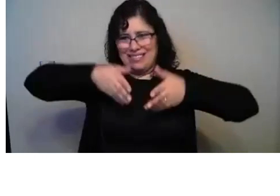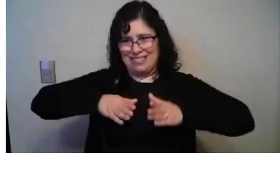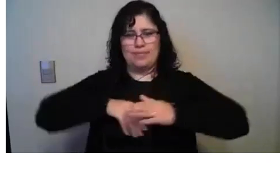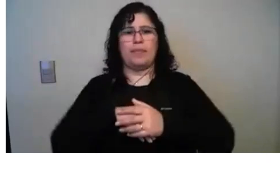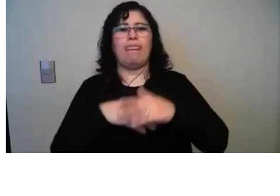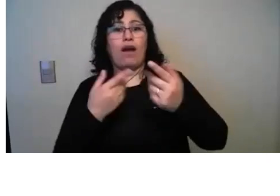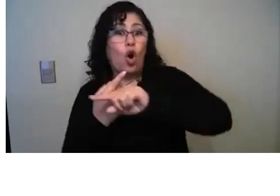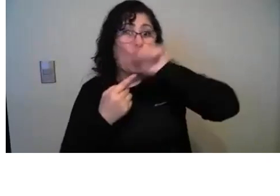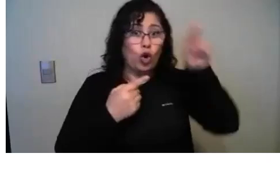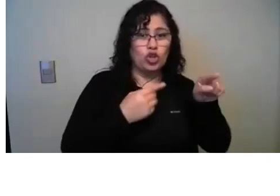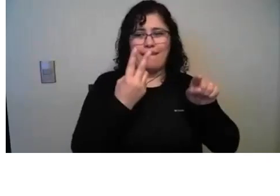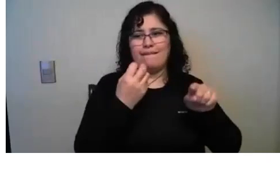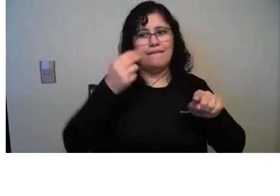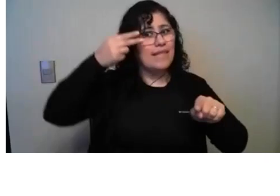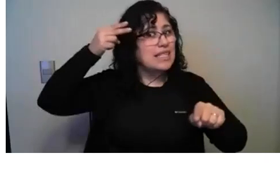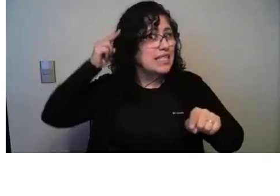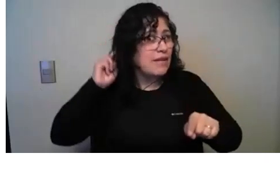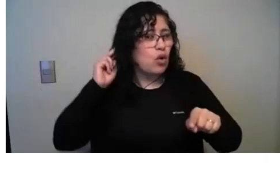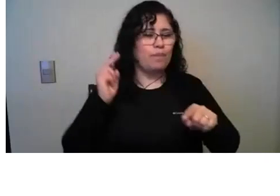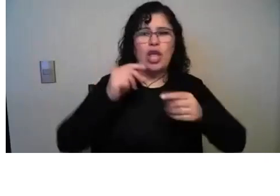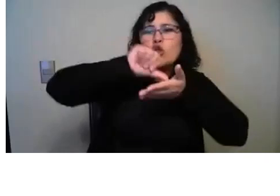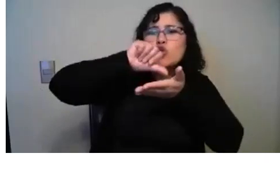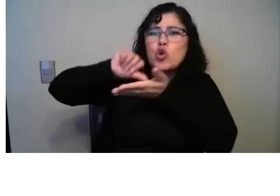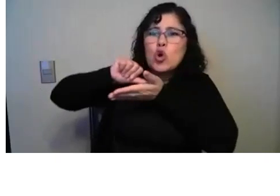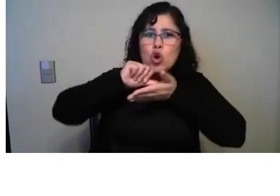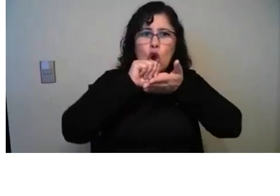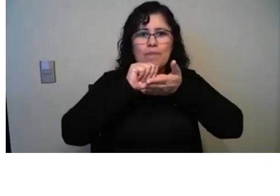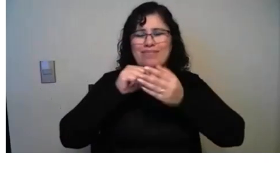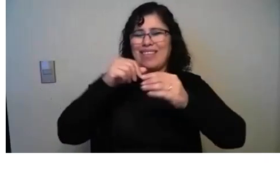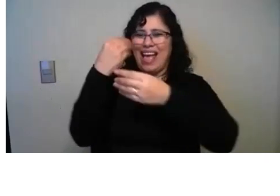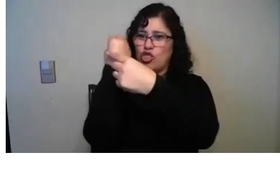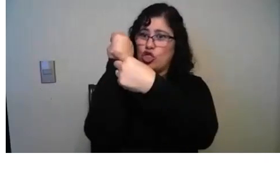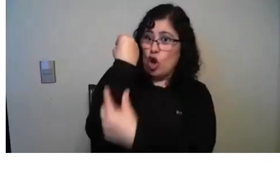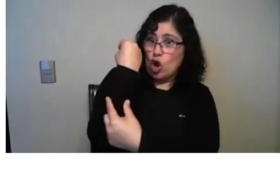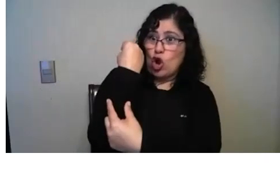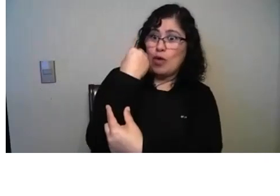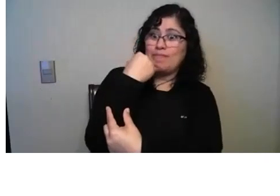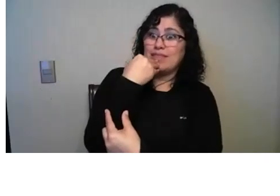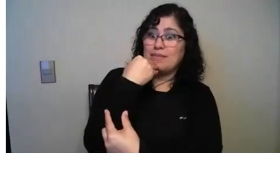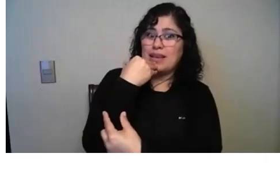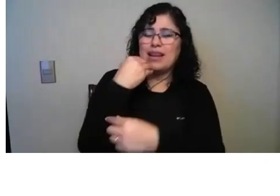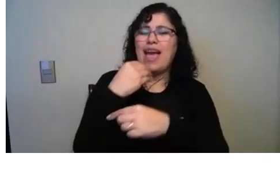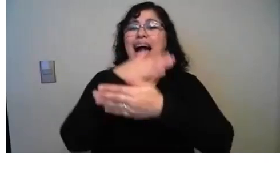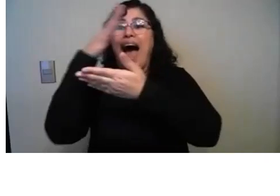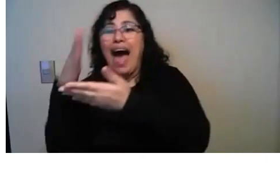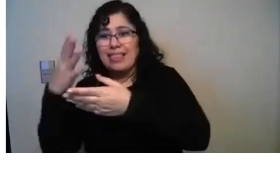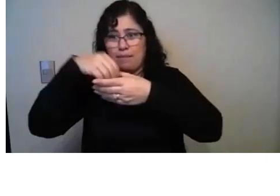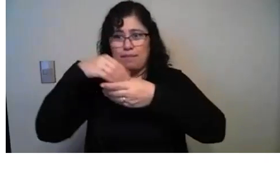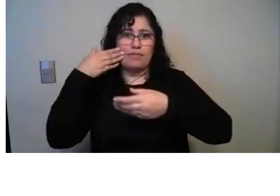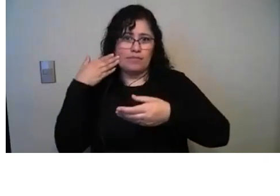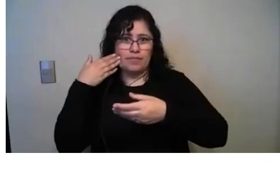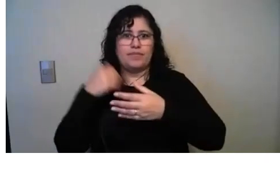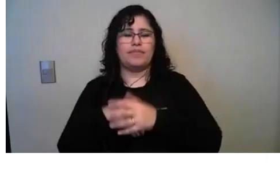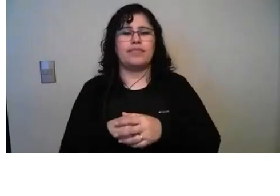Vestíbulo viene de núcleos vestibulares que están en el tronco encefálico hacia la médula espinal. Y hay uno medial y